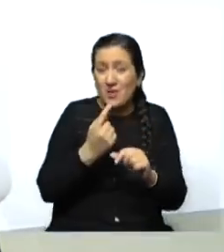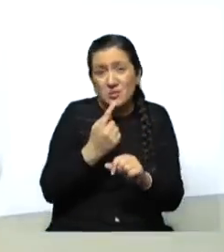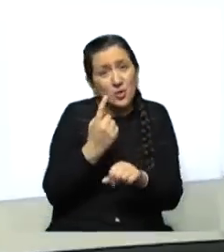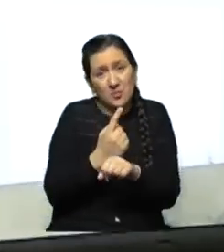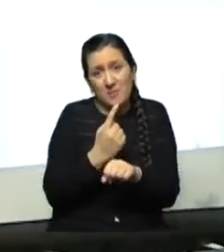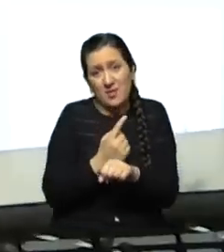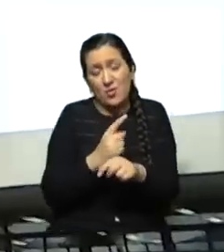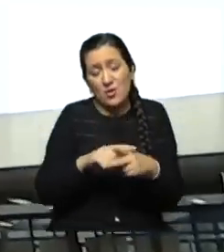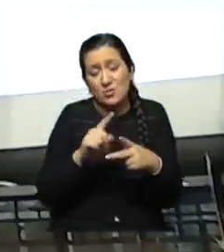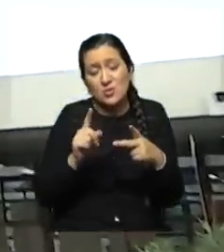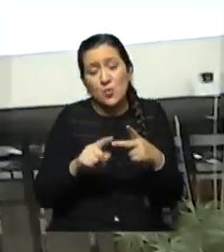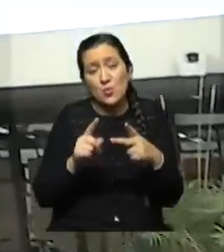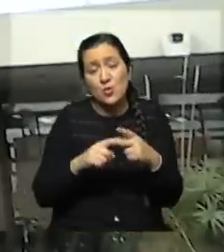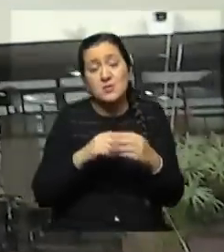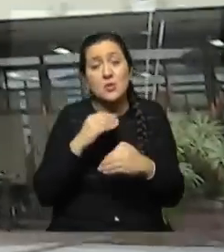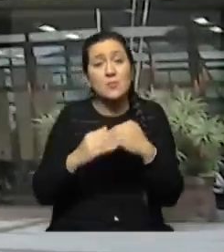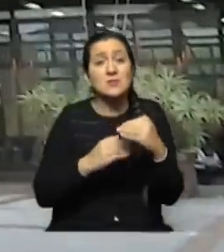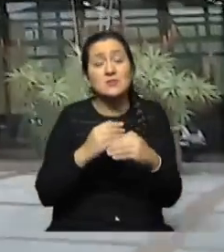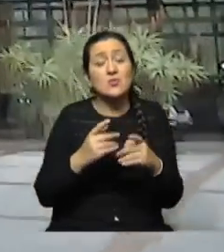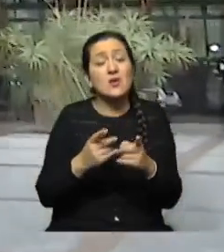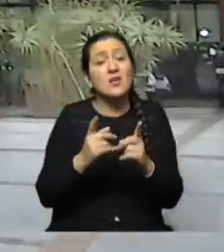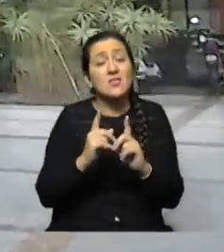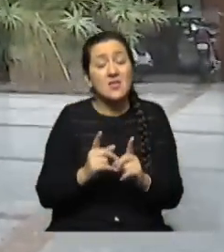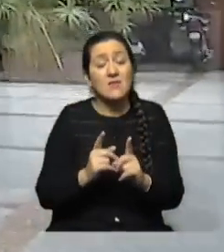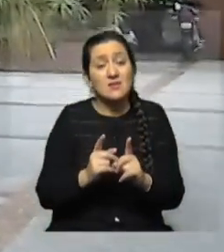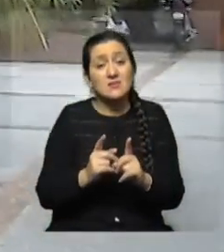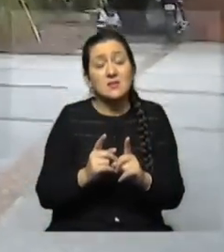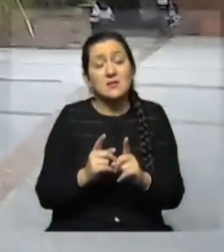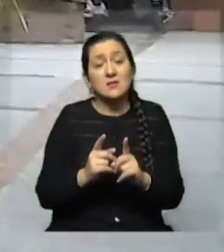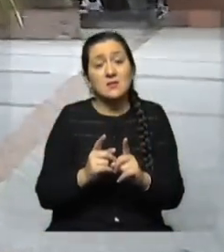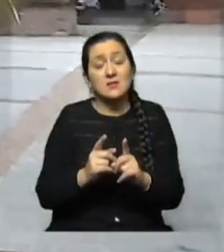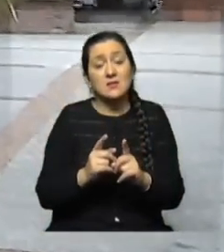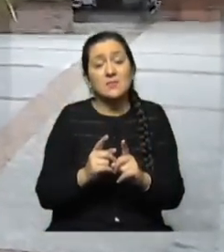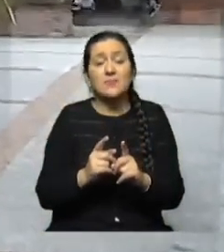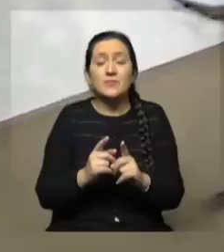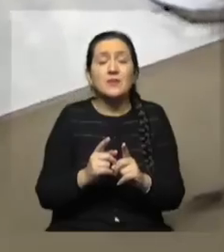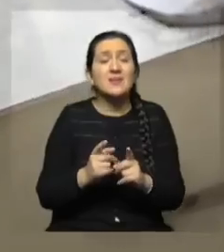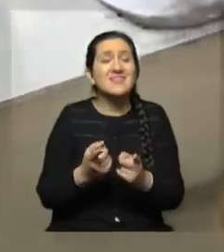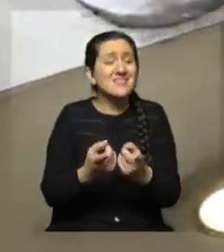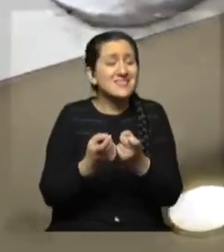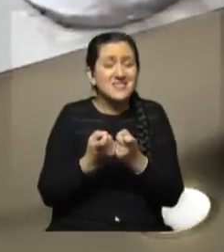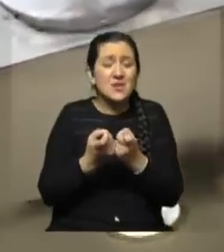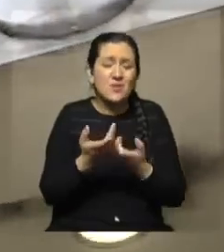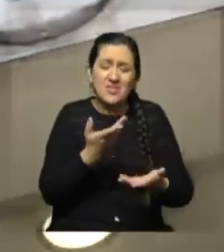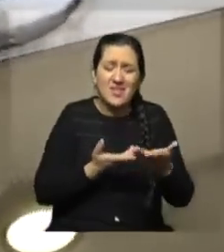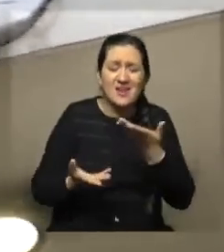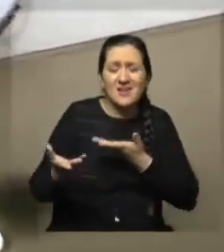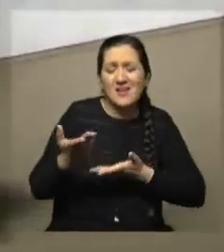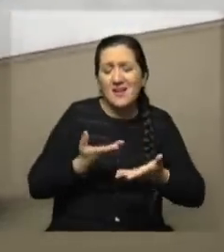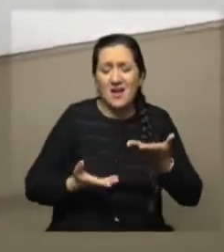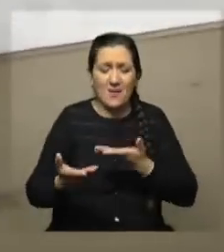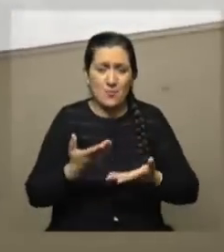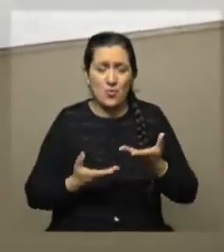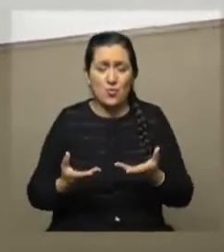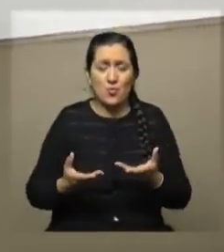primero y lo segundo es que son procesos que deben estar sostenidos en un amplio diálogo en un amplio intercambio con las comunidades